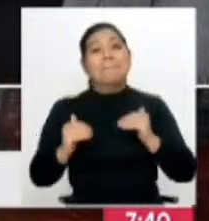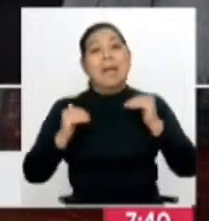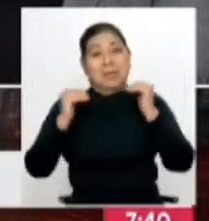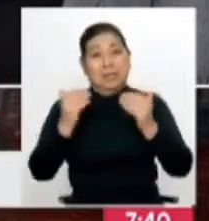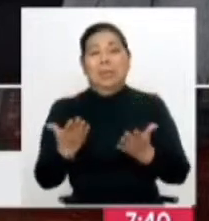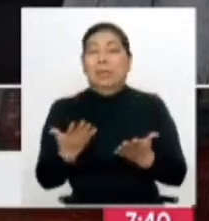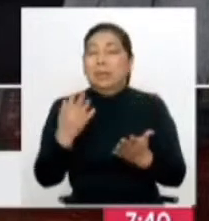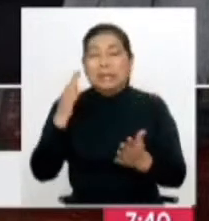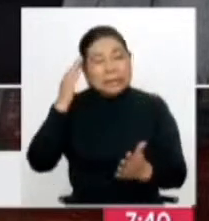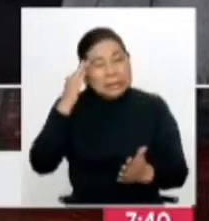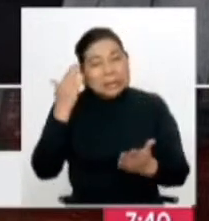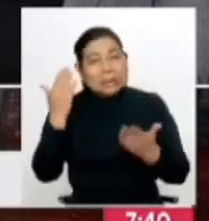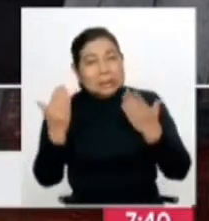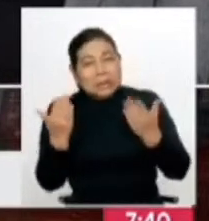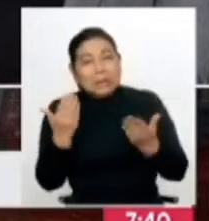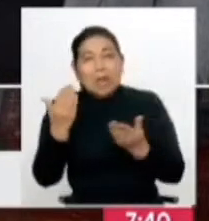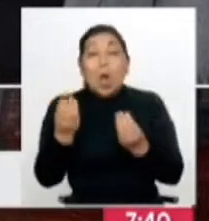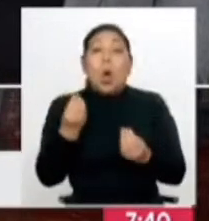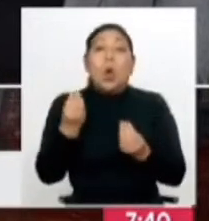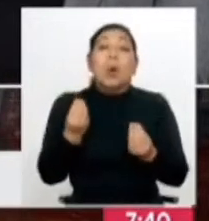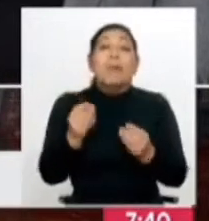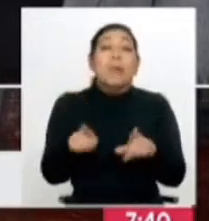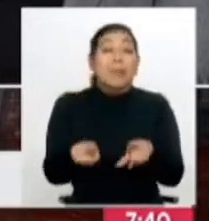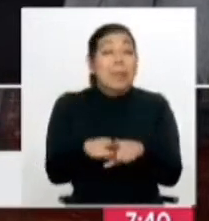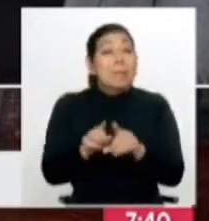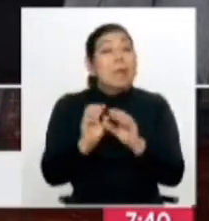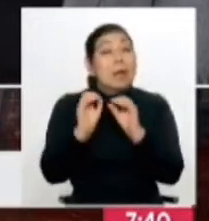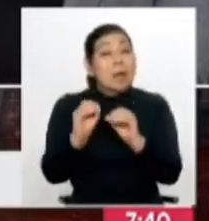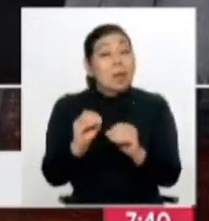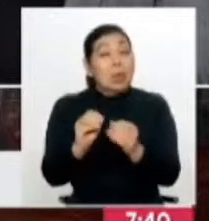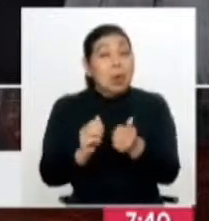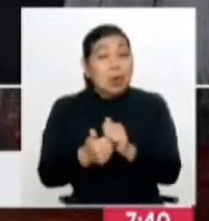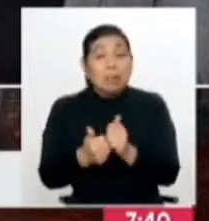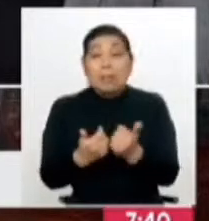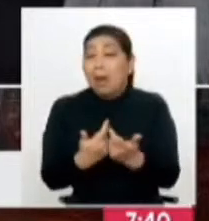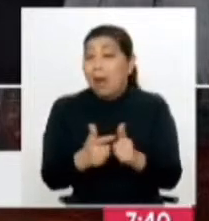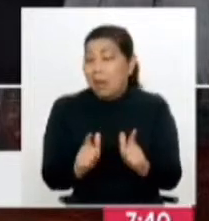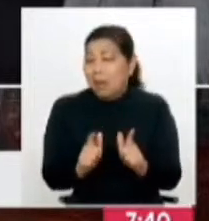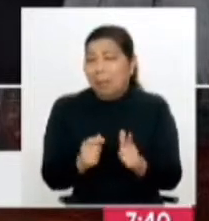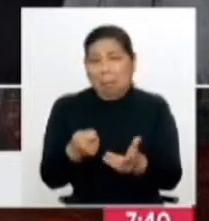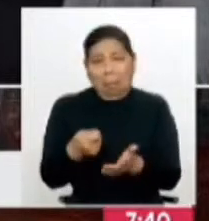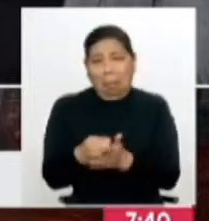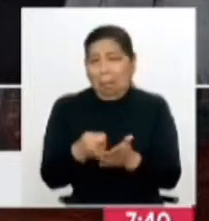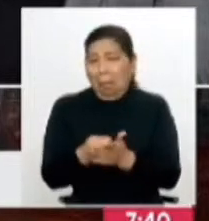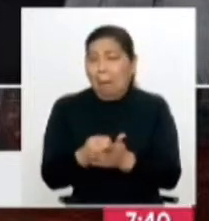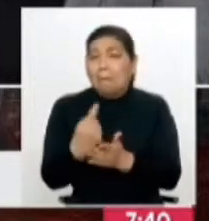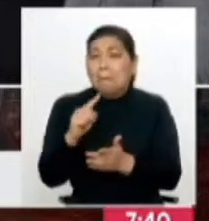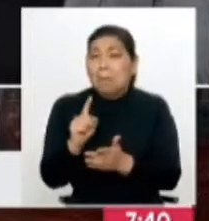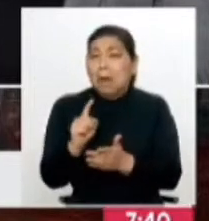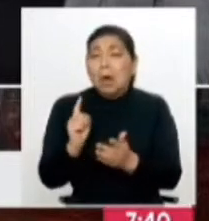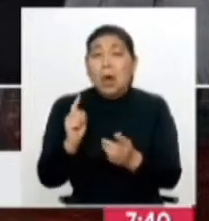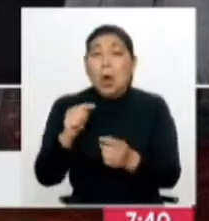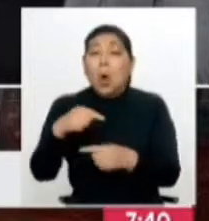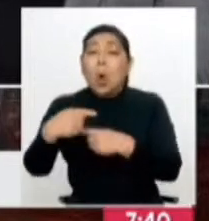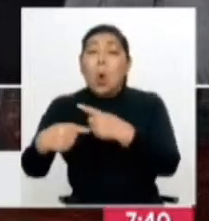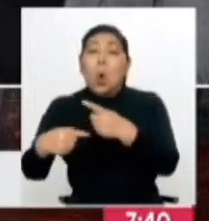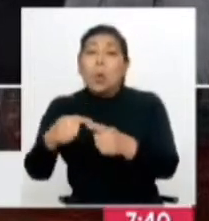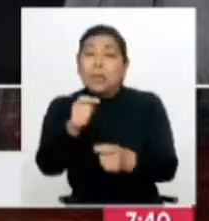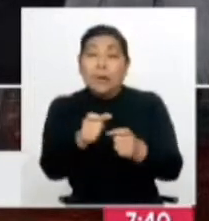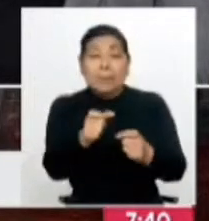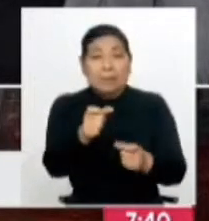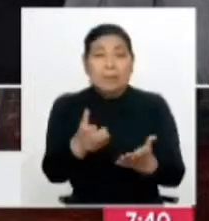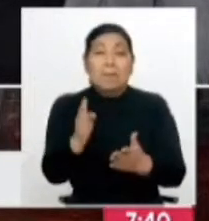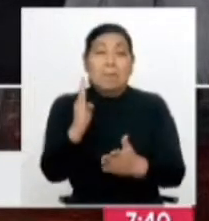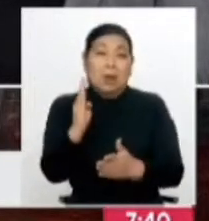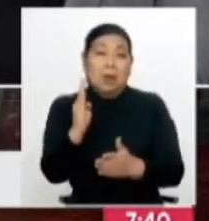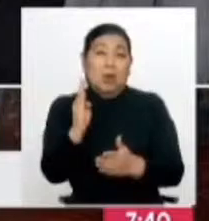estamos evaluando la posibilidad de también dar algunas transacciones libres sin costo para el resto de